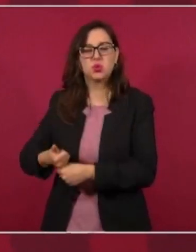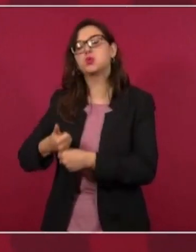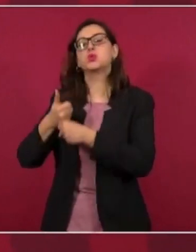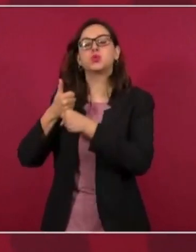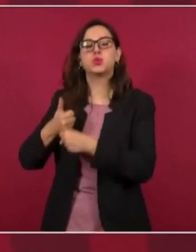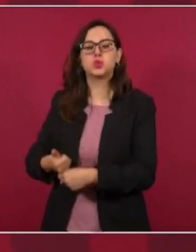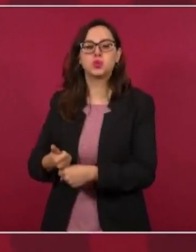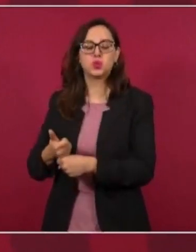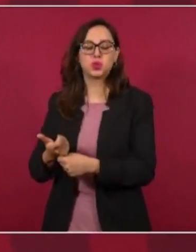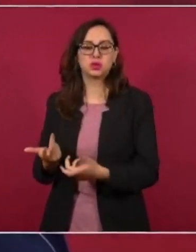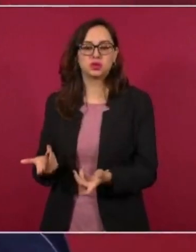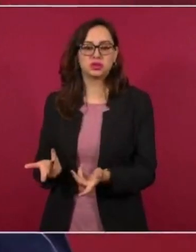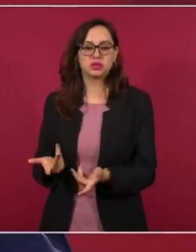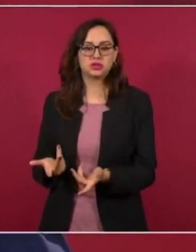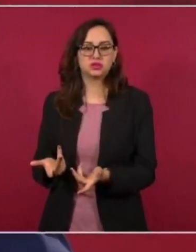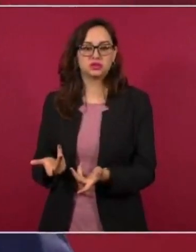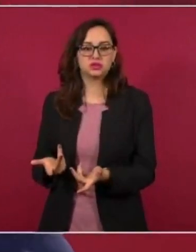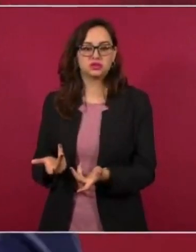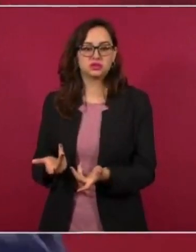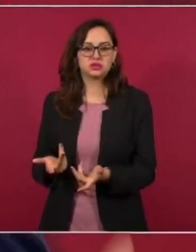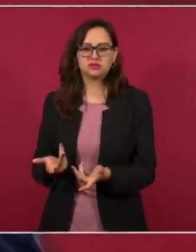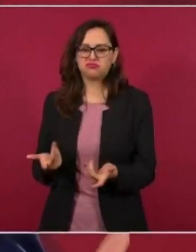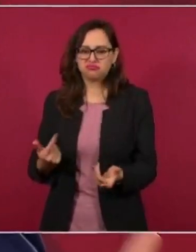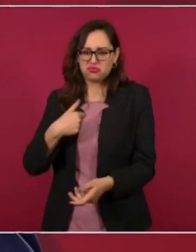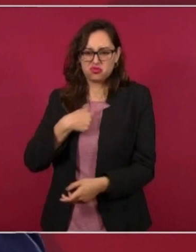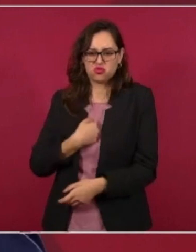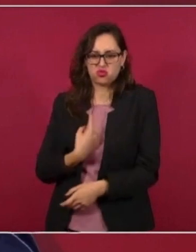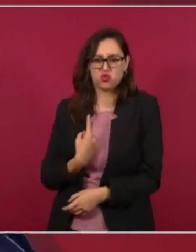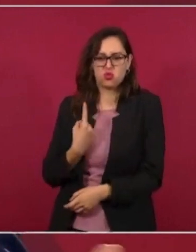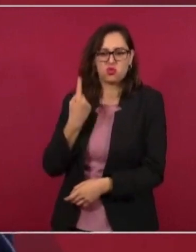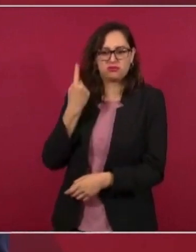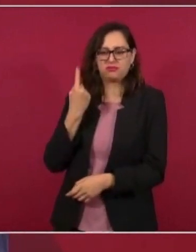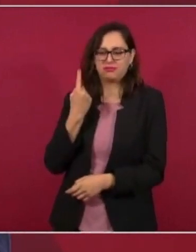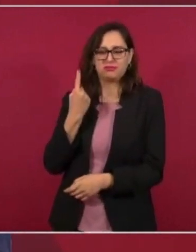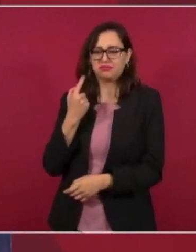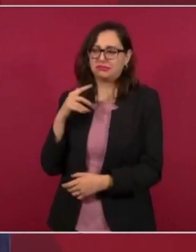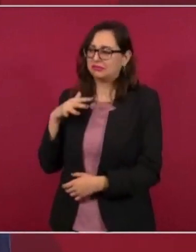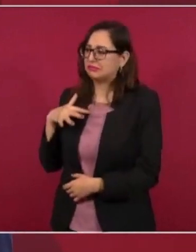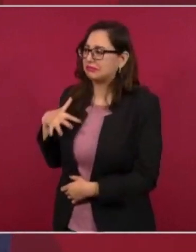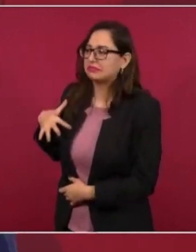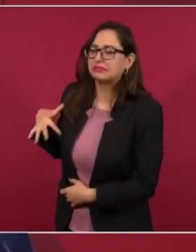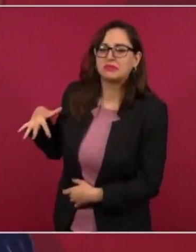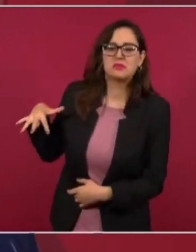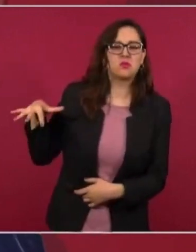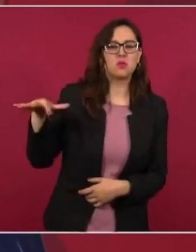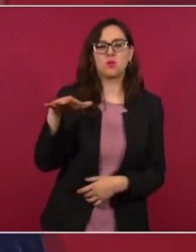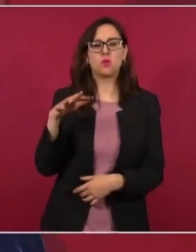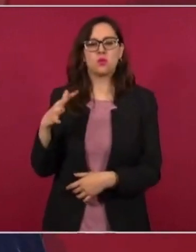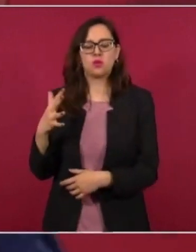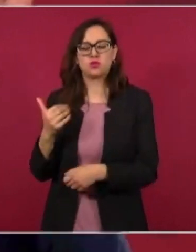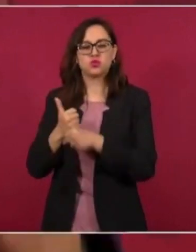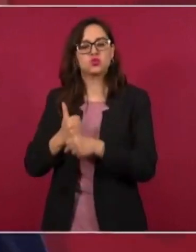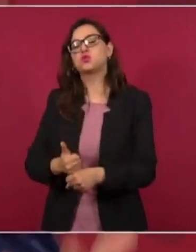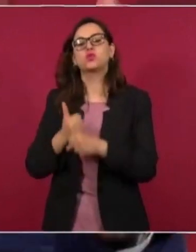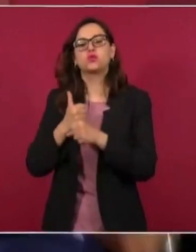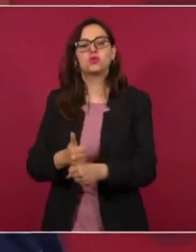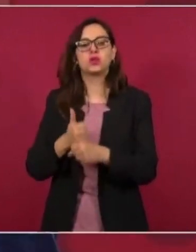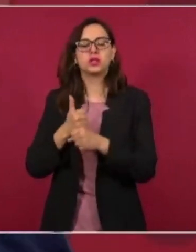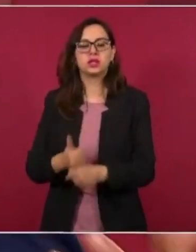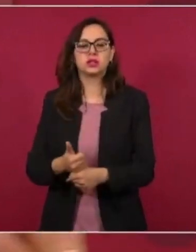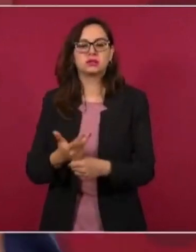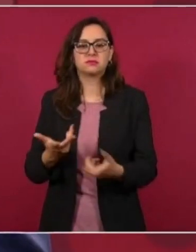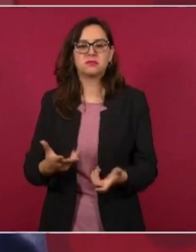hablo en plural, que padecimos de tantos fraudes, imagínense si ya estando